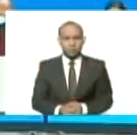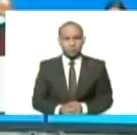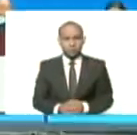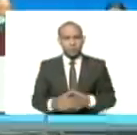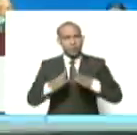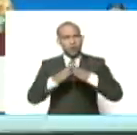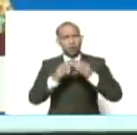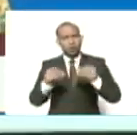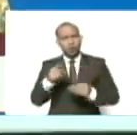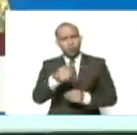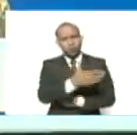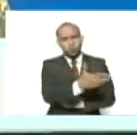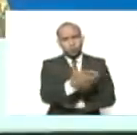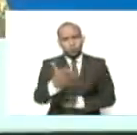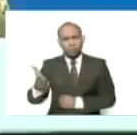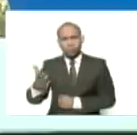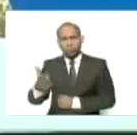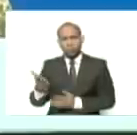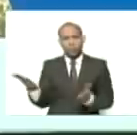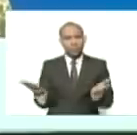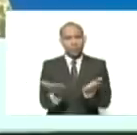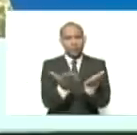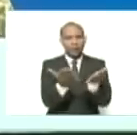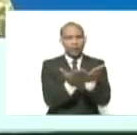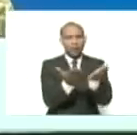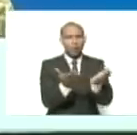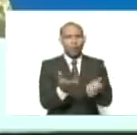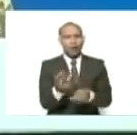Todo eso debe ser una escuela de valores,